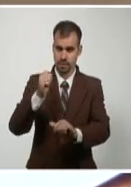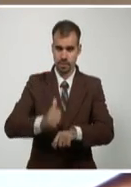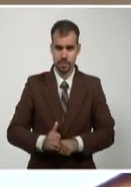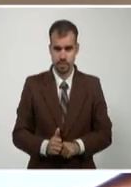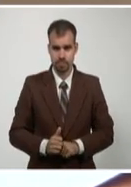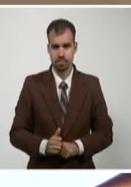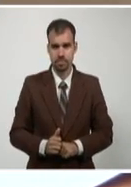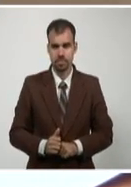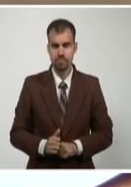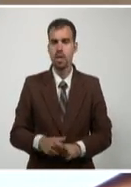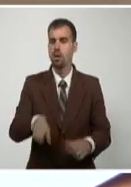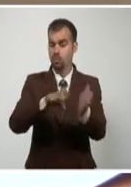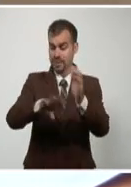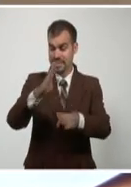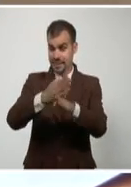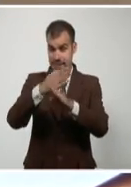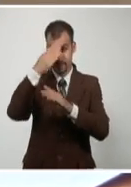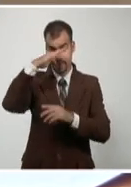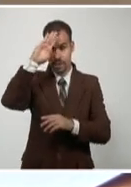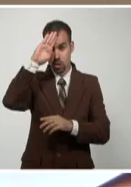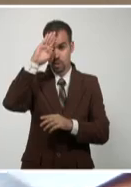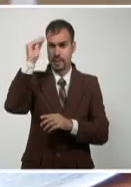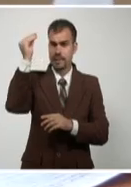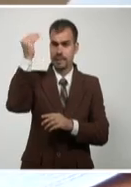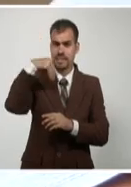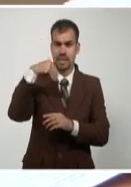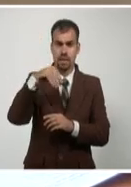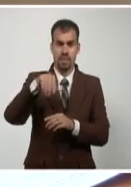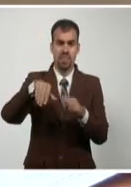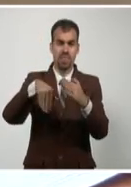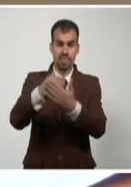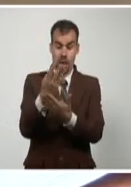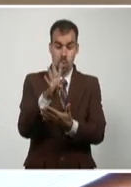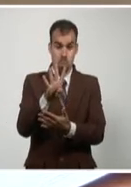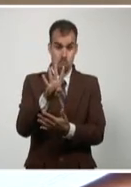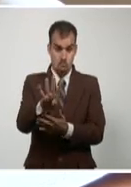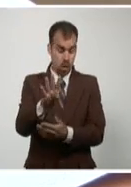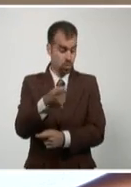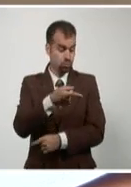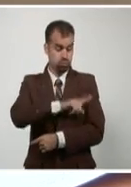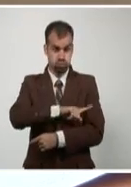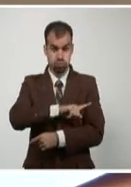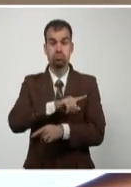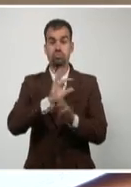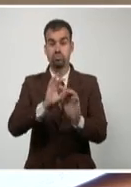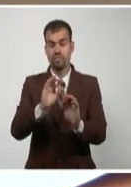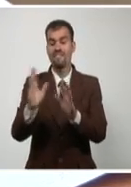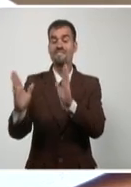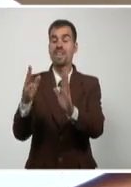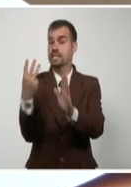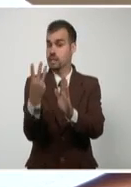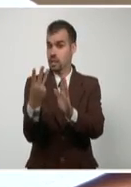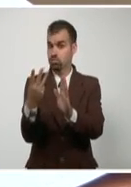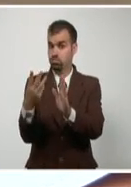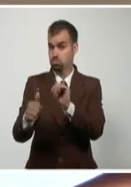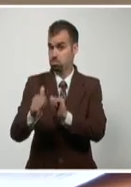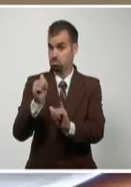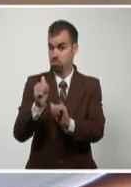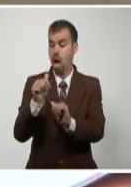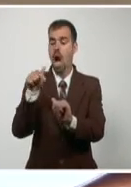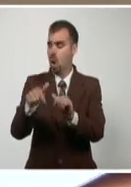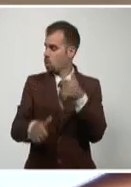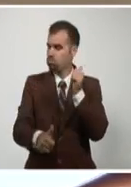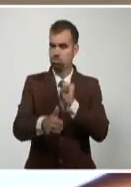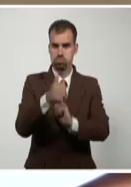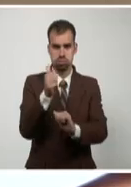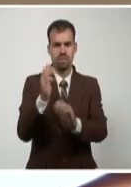que se pasó el día 4 a la fase 3, se decide pasar a la fase 2 de la etapa